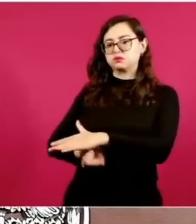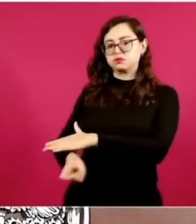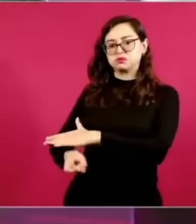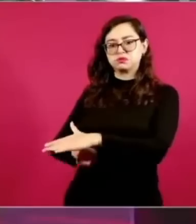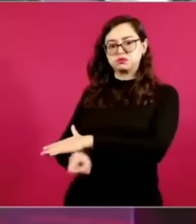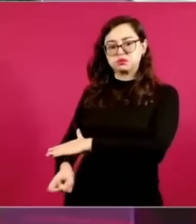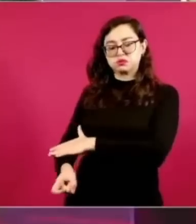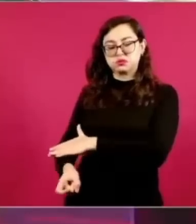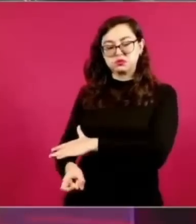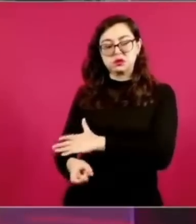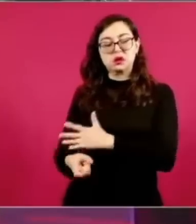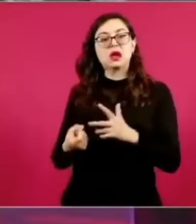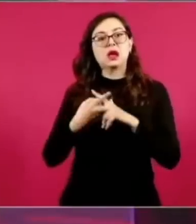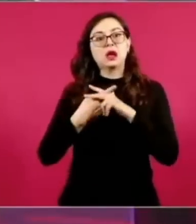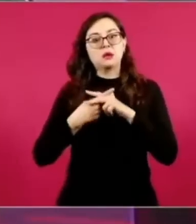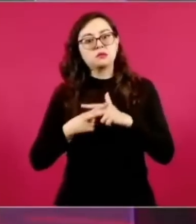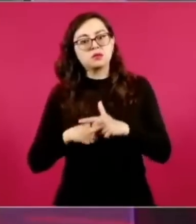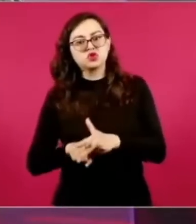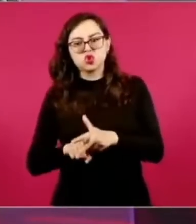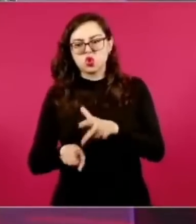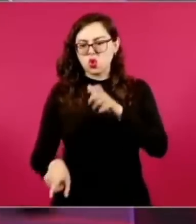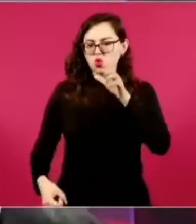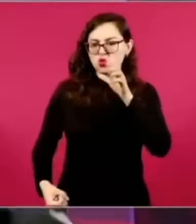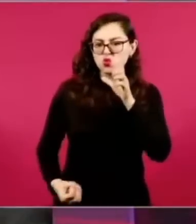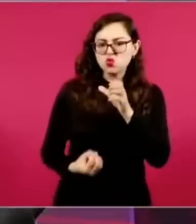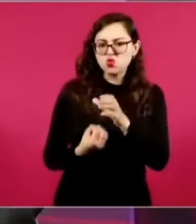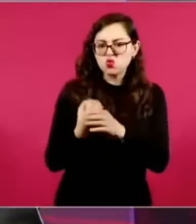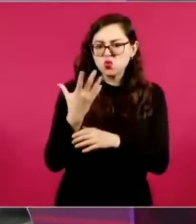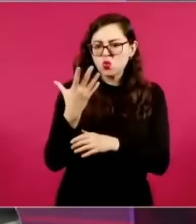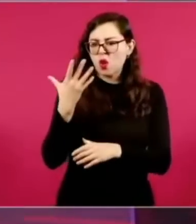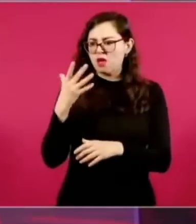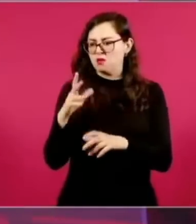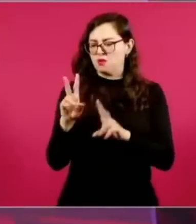y surgió pues una prensa